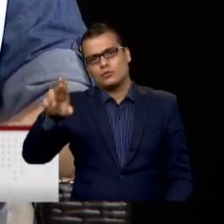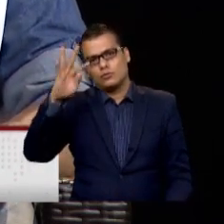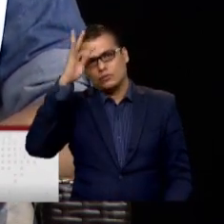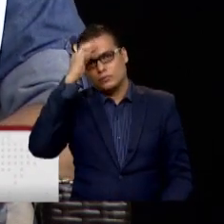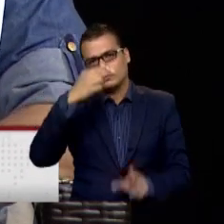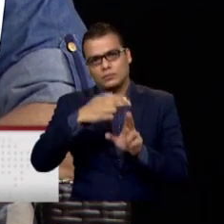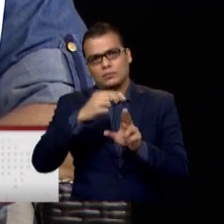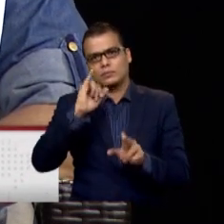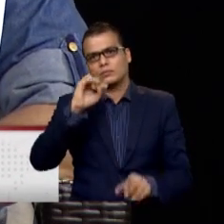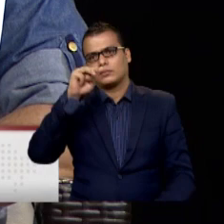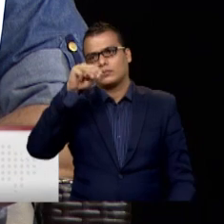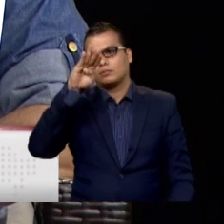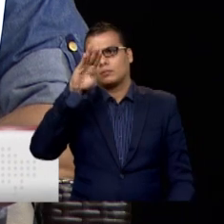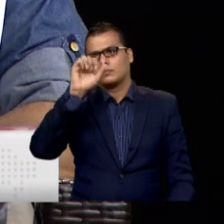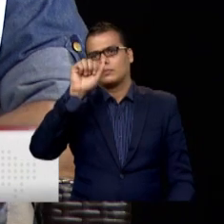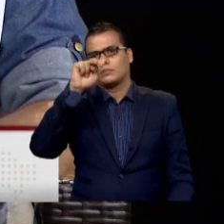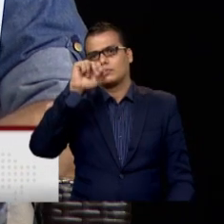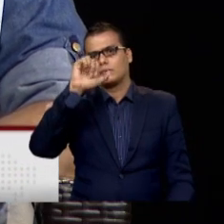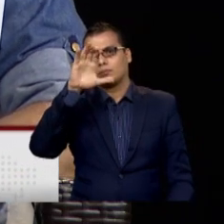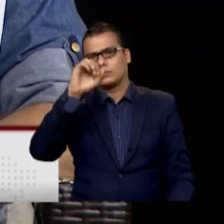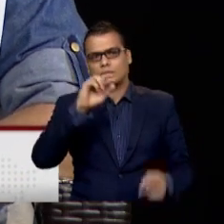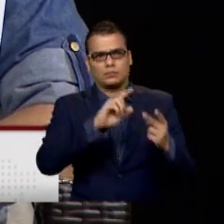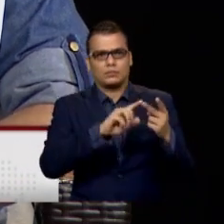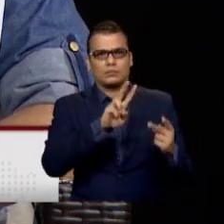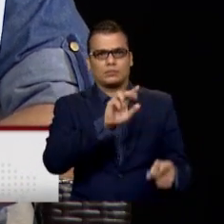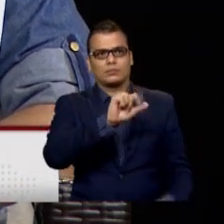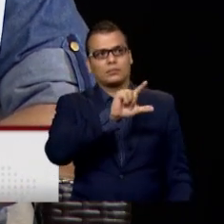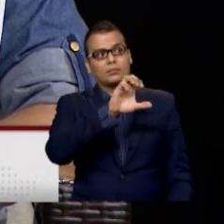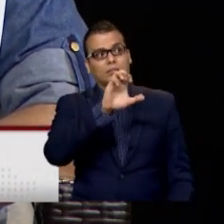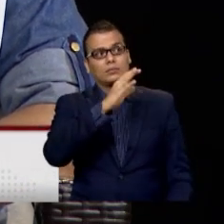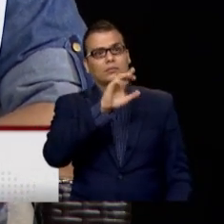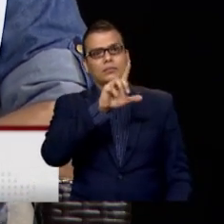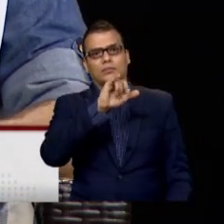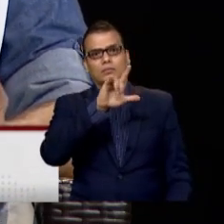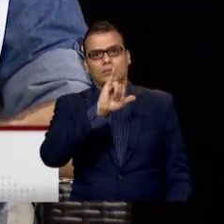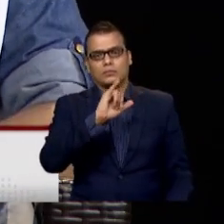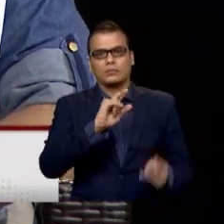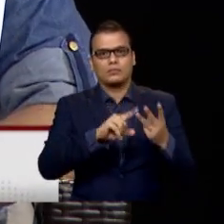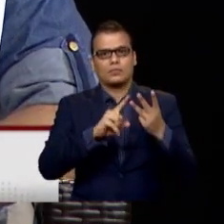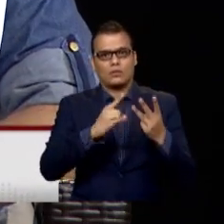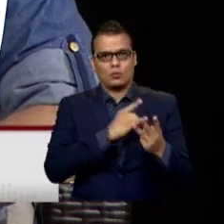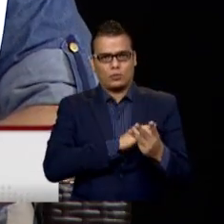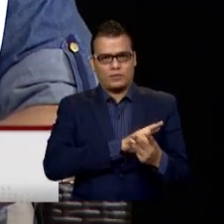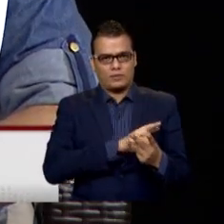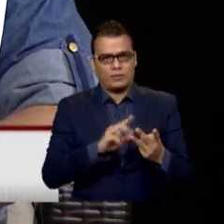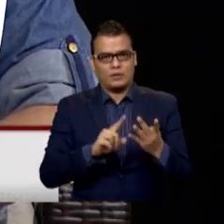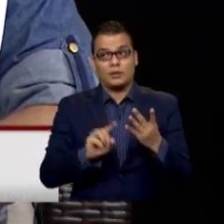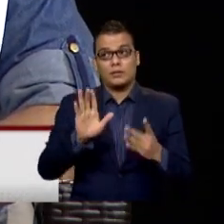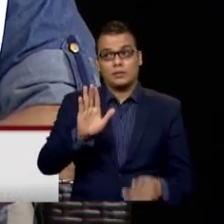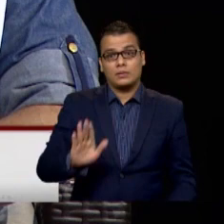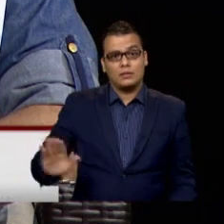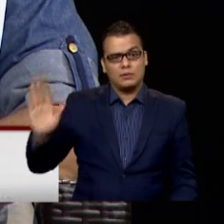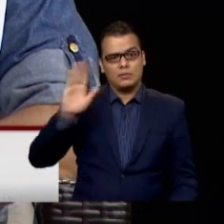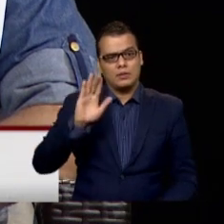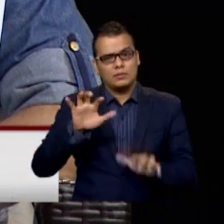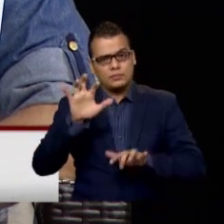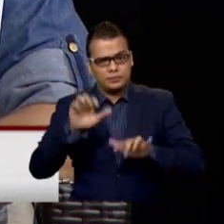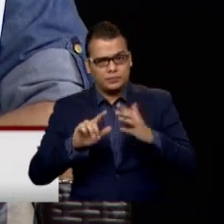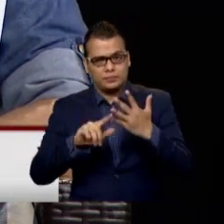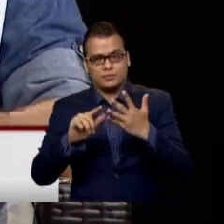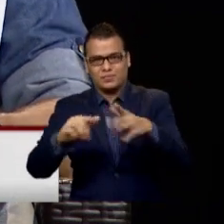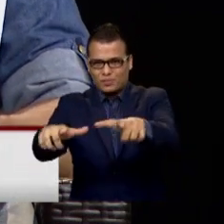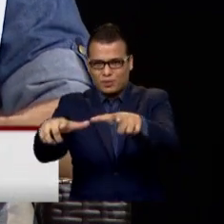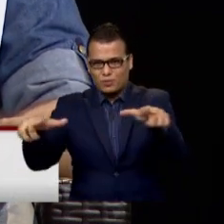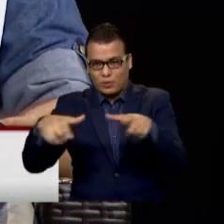Lili, pruebas de la Universidad del Valle, pruebas de la Secretaría Departamental, pruebas hemocentros.